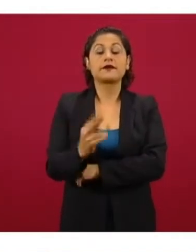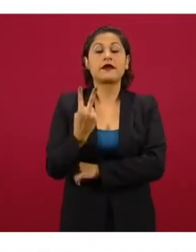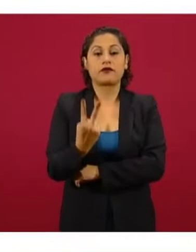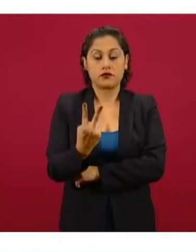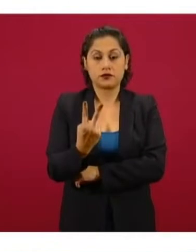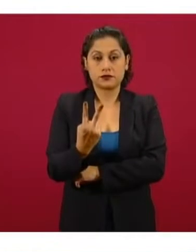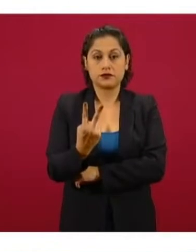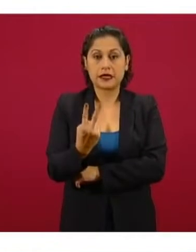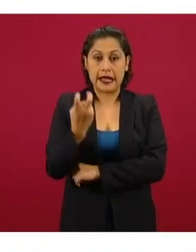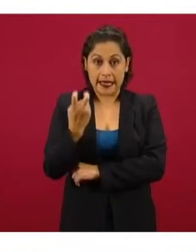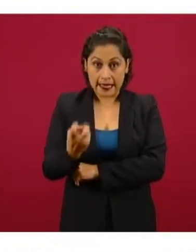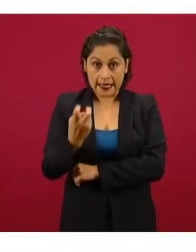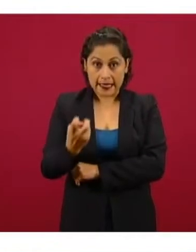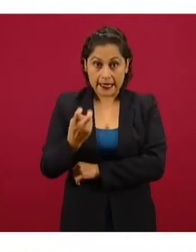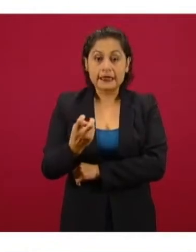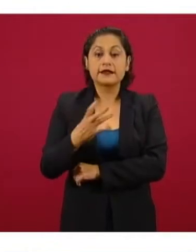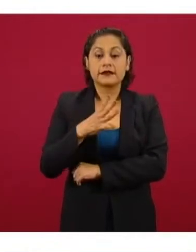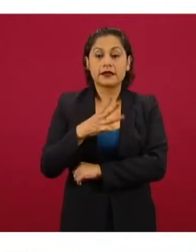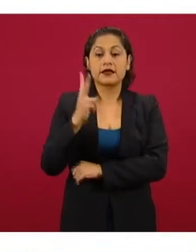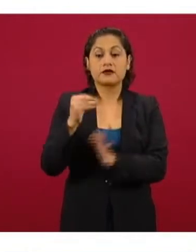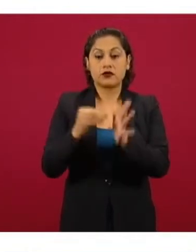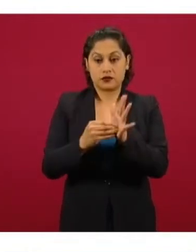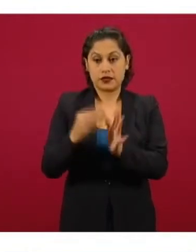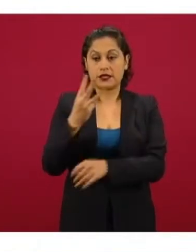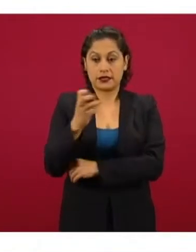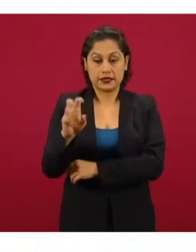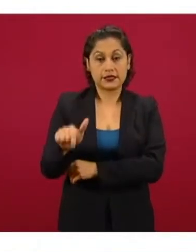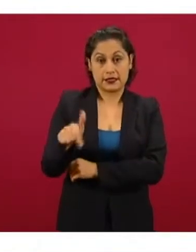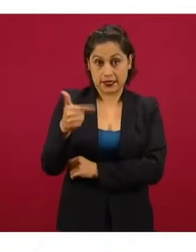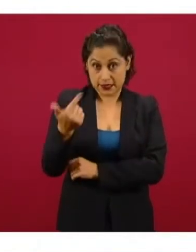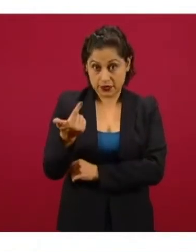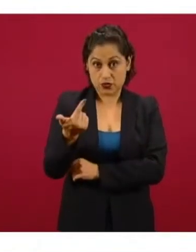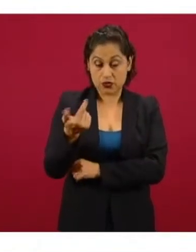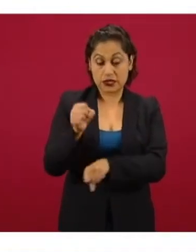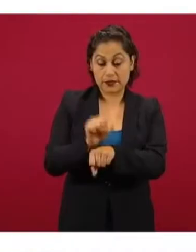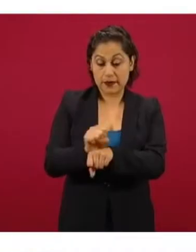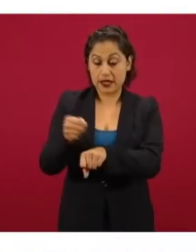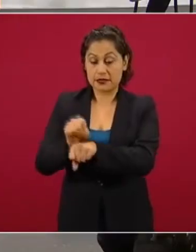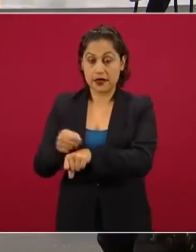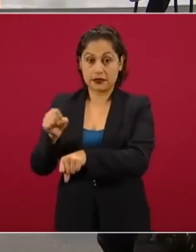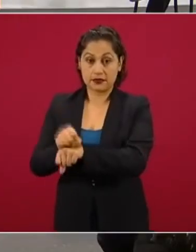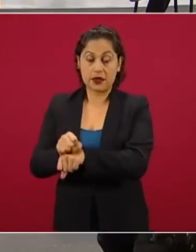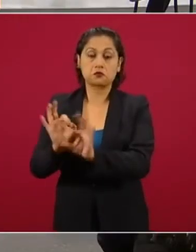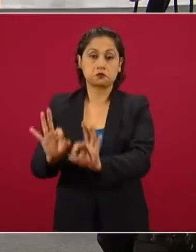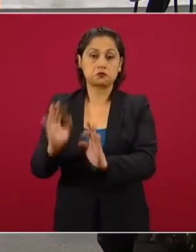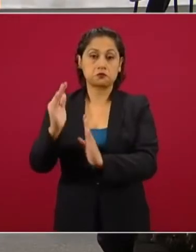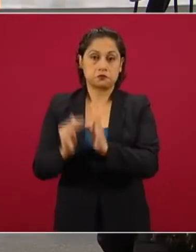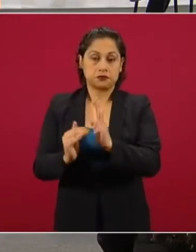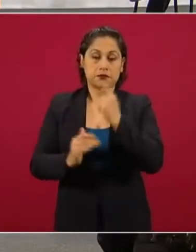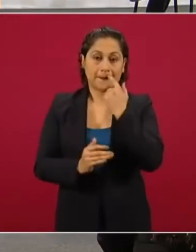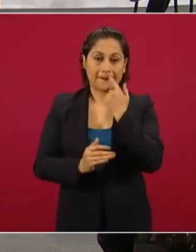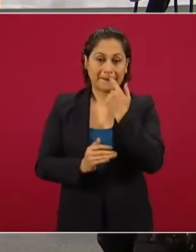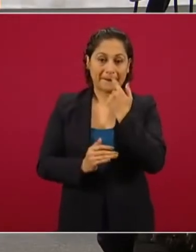42, donde tenemos 2.312 defunciones por semana. La siguiente, por